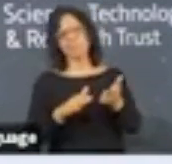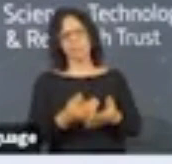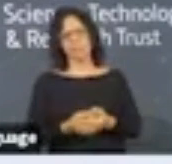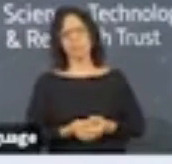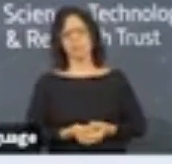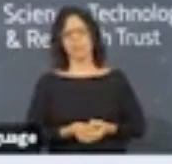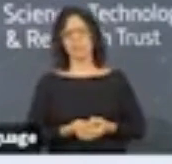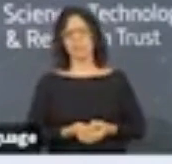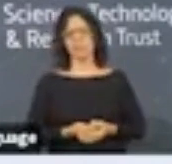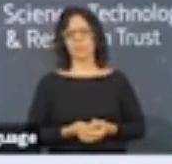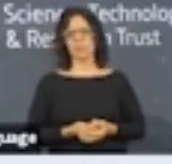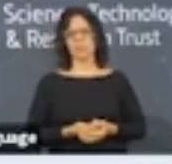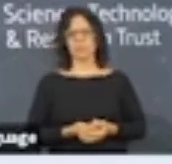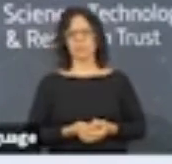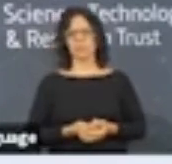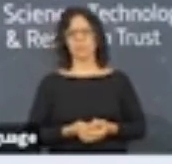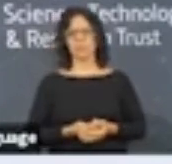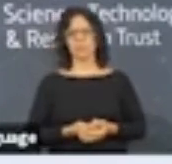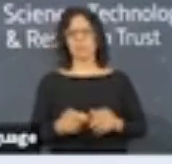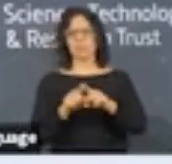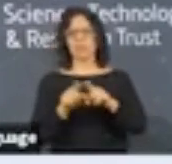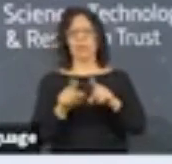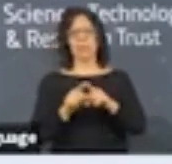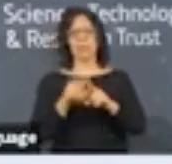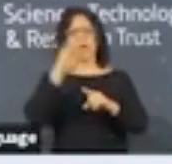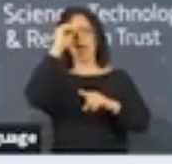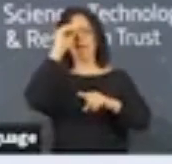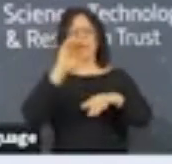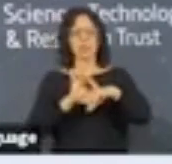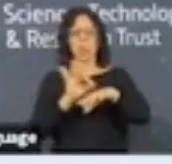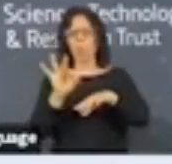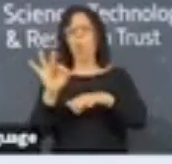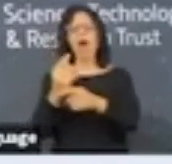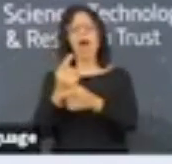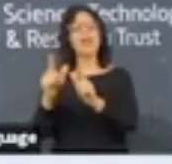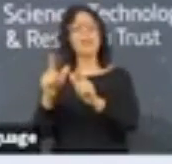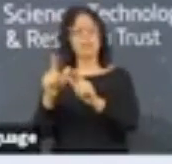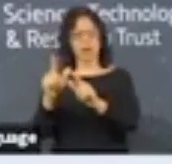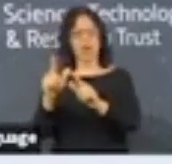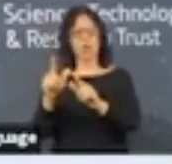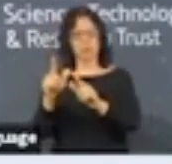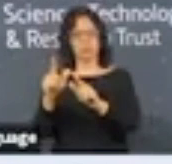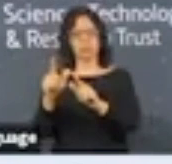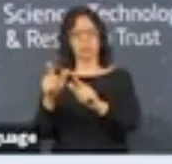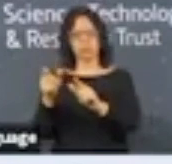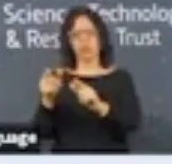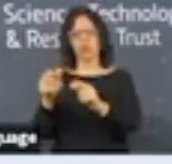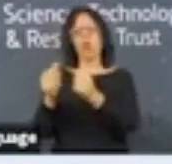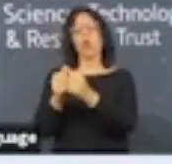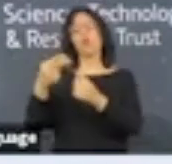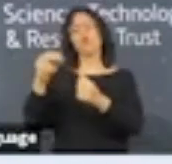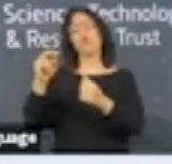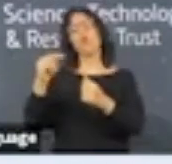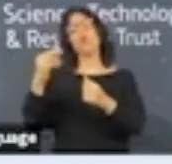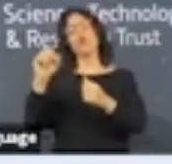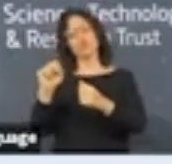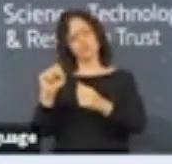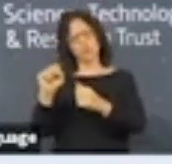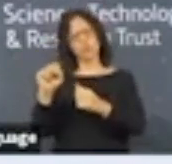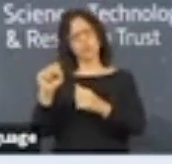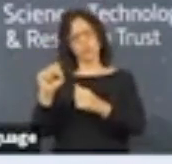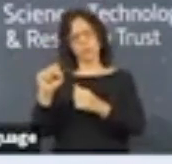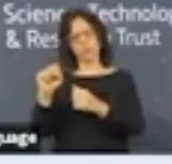También hablamos de la liberación de machos infectados con hongos entomopatógenos, son hongos de